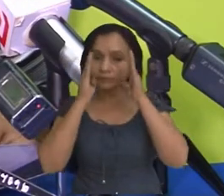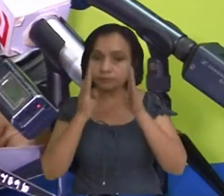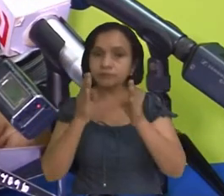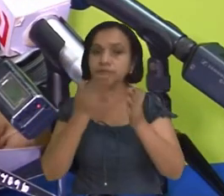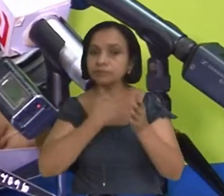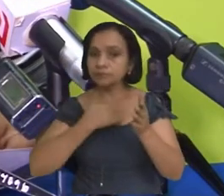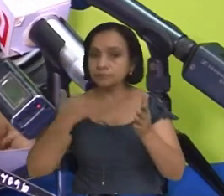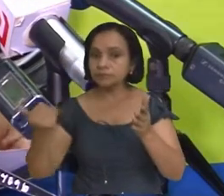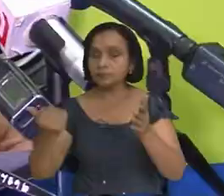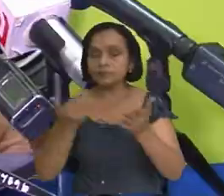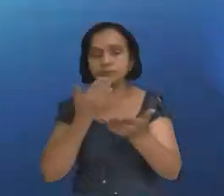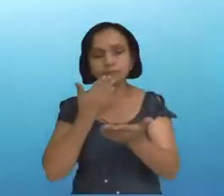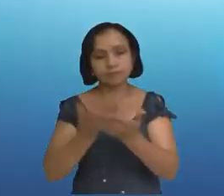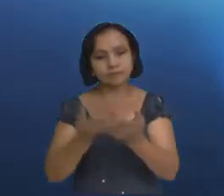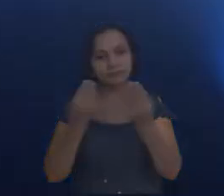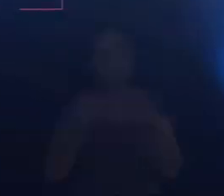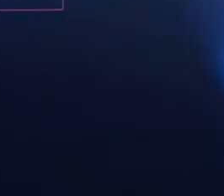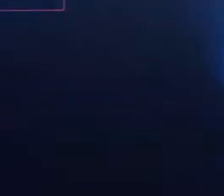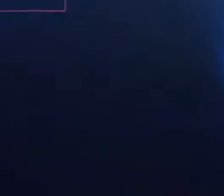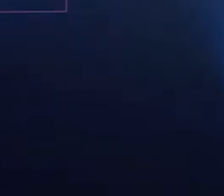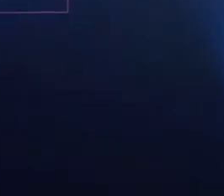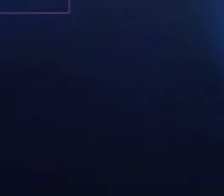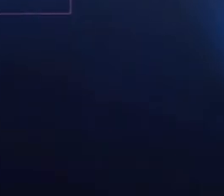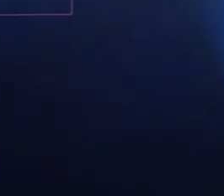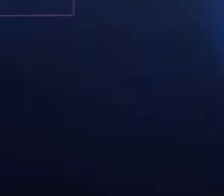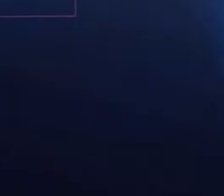abordaje. Muchas gracias.